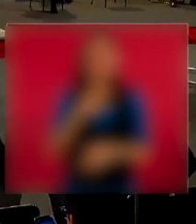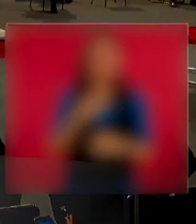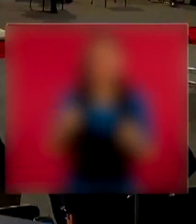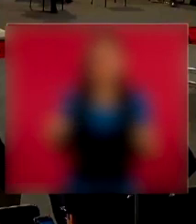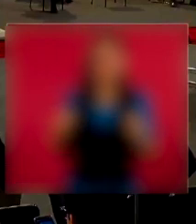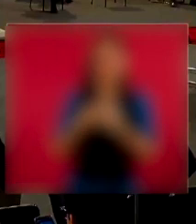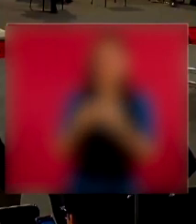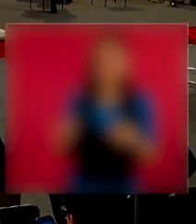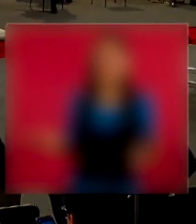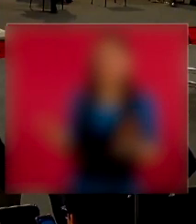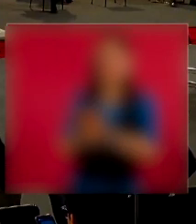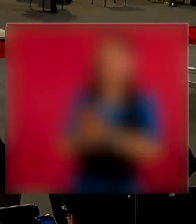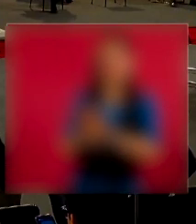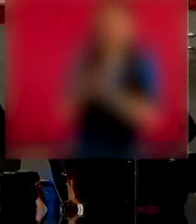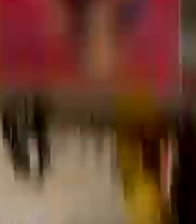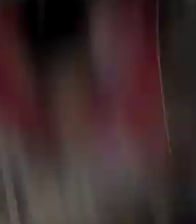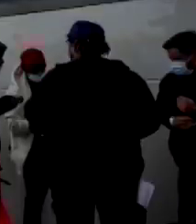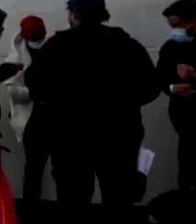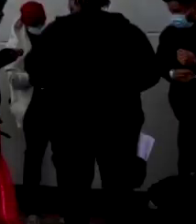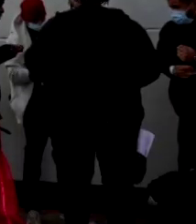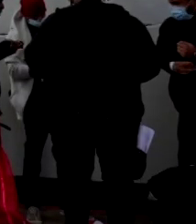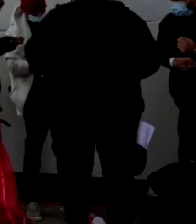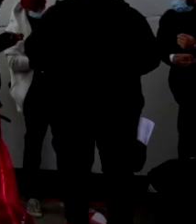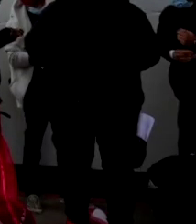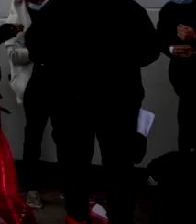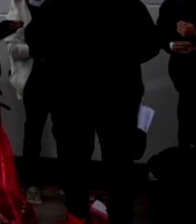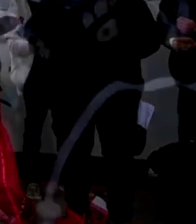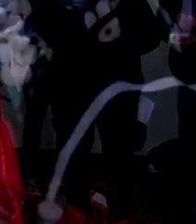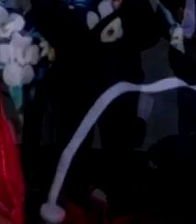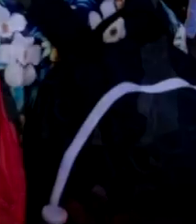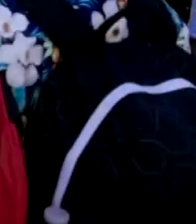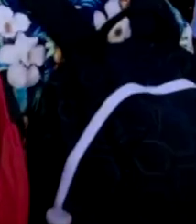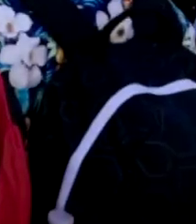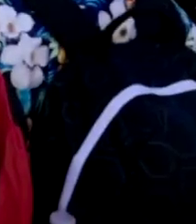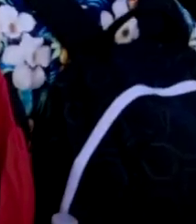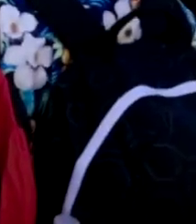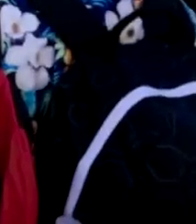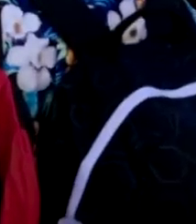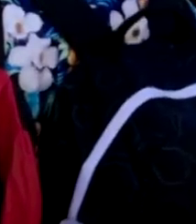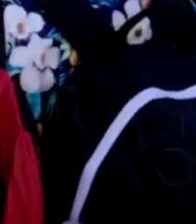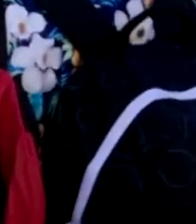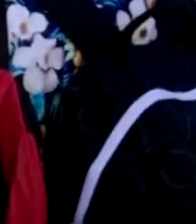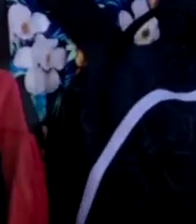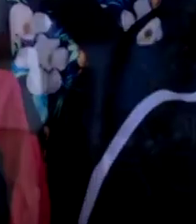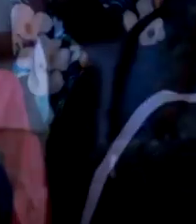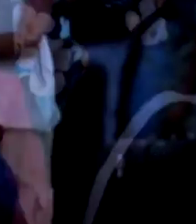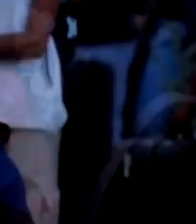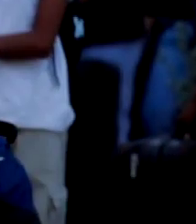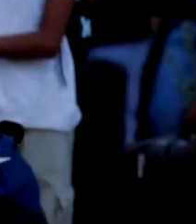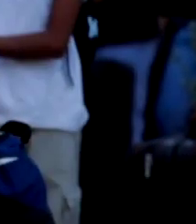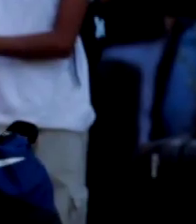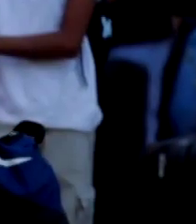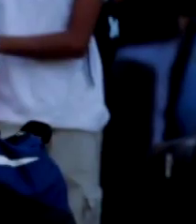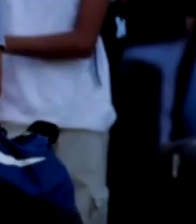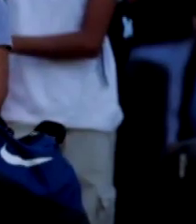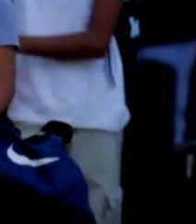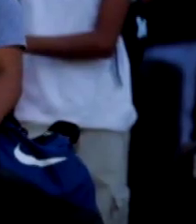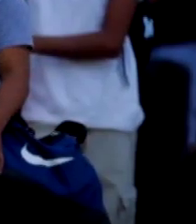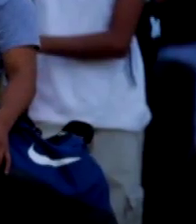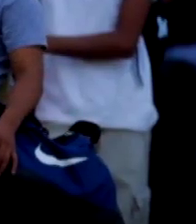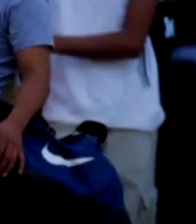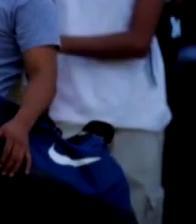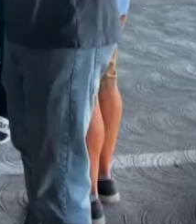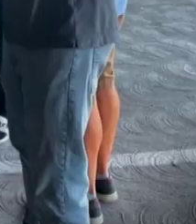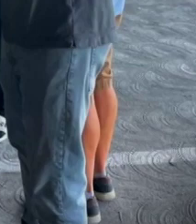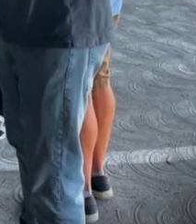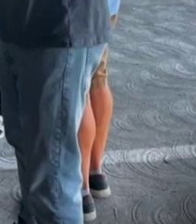la frontera, eso no soluciona nada. México cuenta con una red de 53 consulados en Estados Unidos, la cual